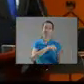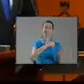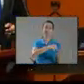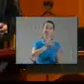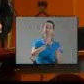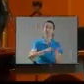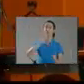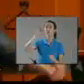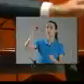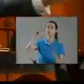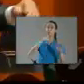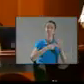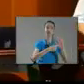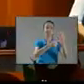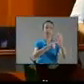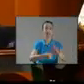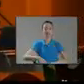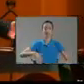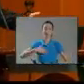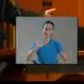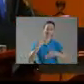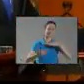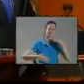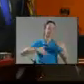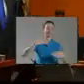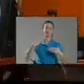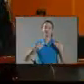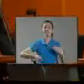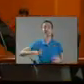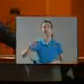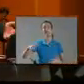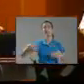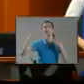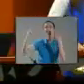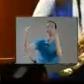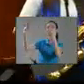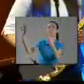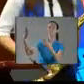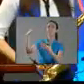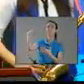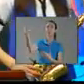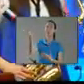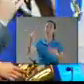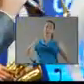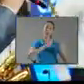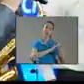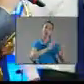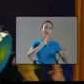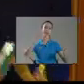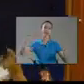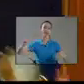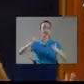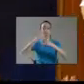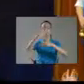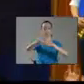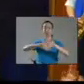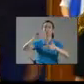danzaré, en su presencia me gozaré y le daré toda la gloria.